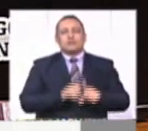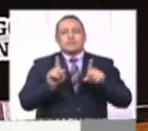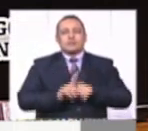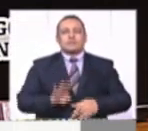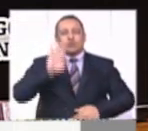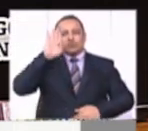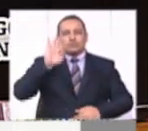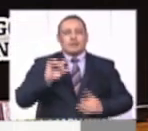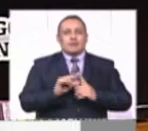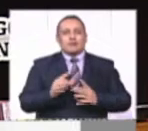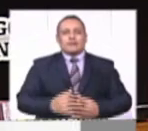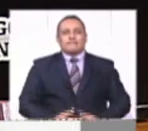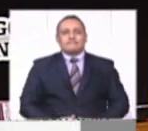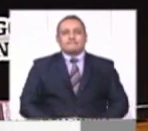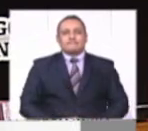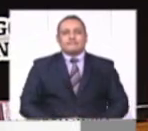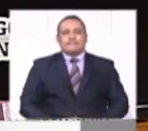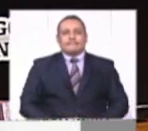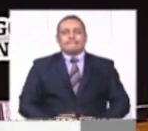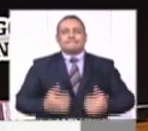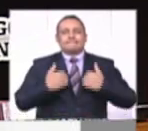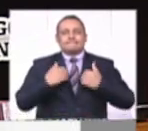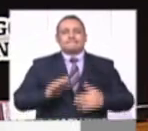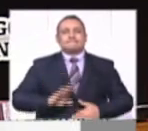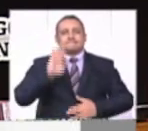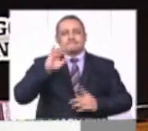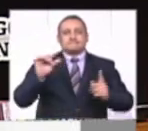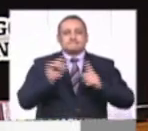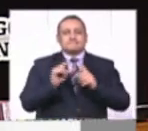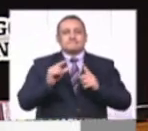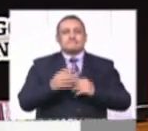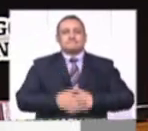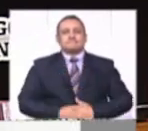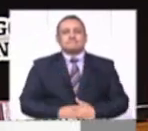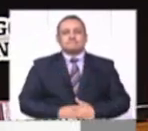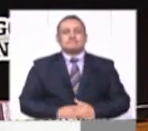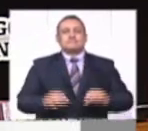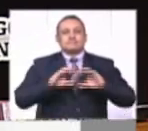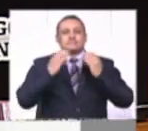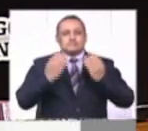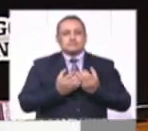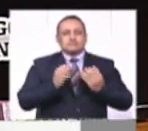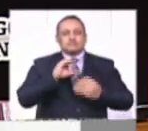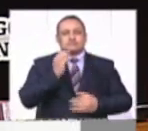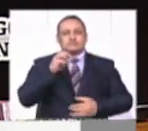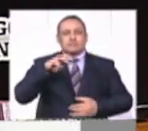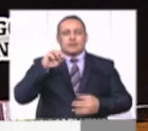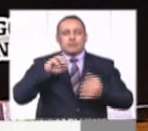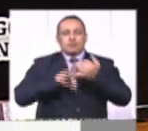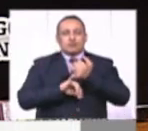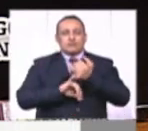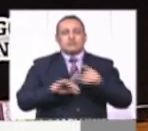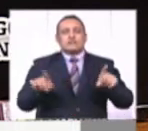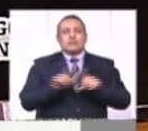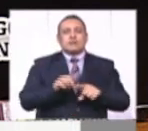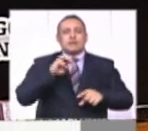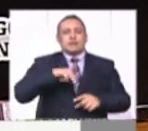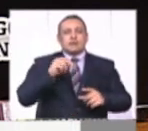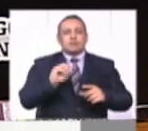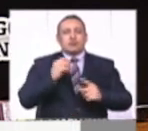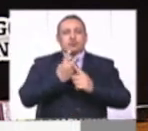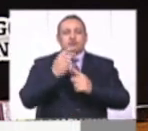uso de la palabra tiene la palabra la la congresista camones Soriano y moyano